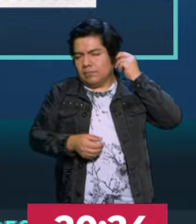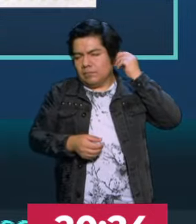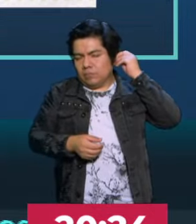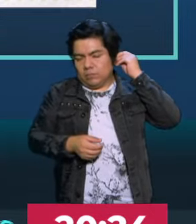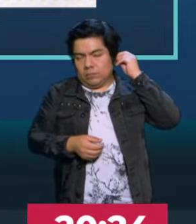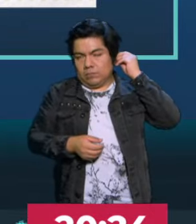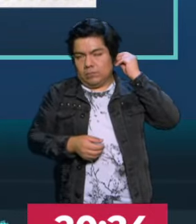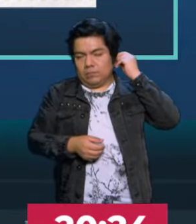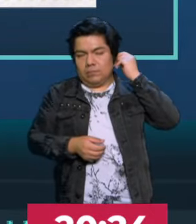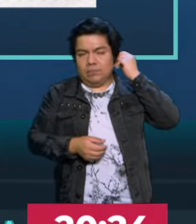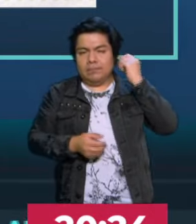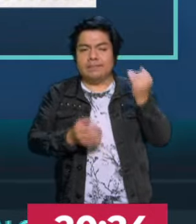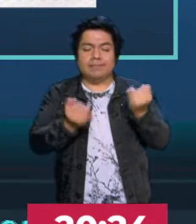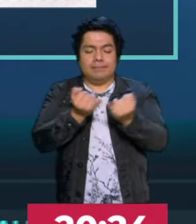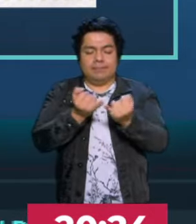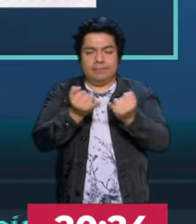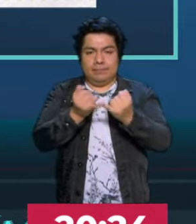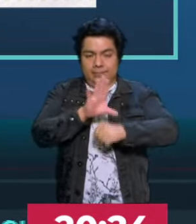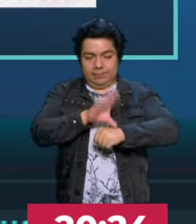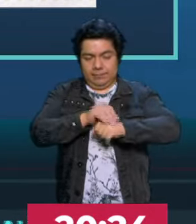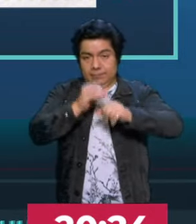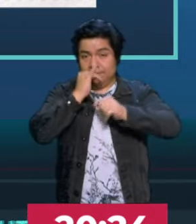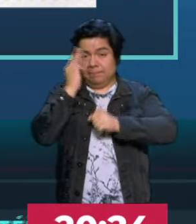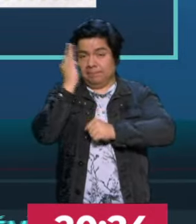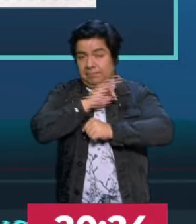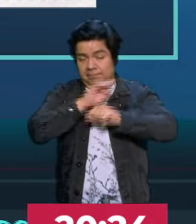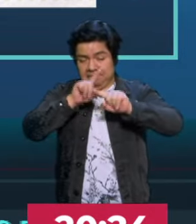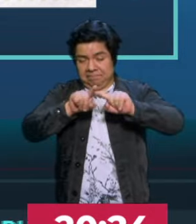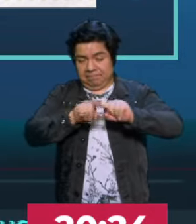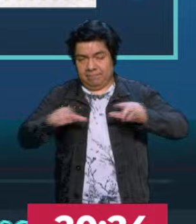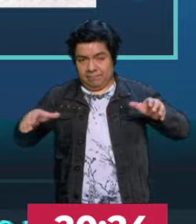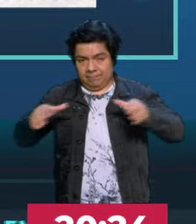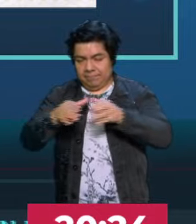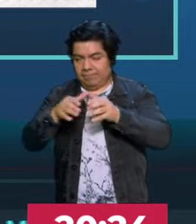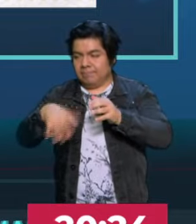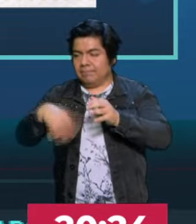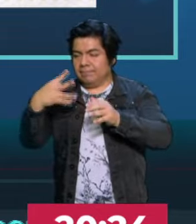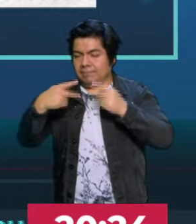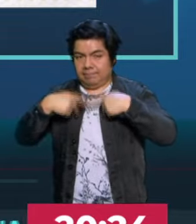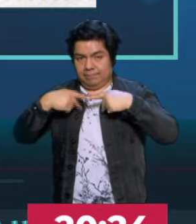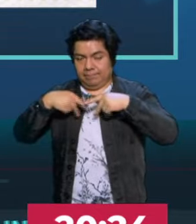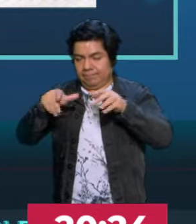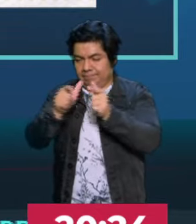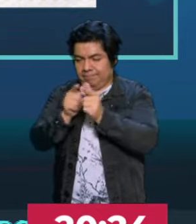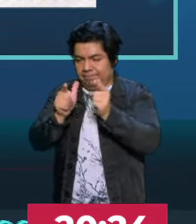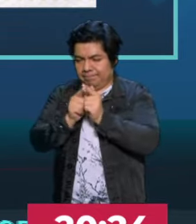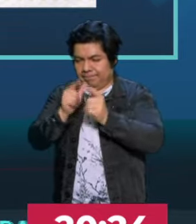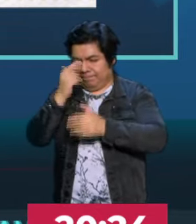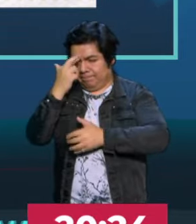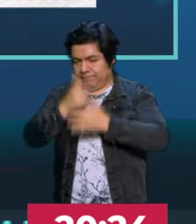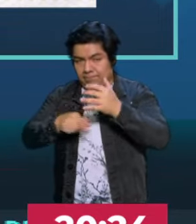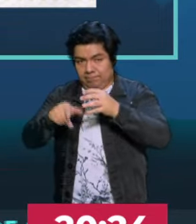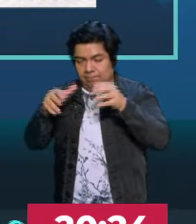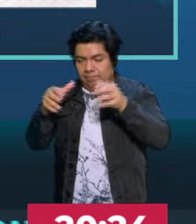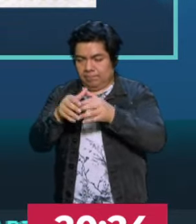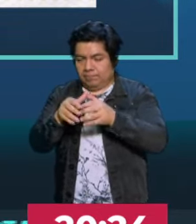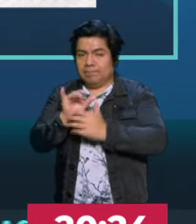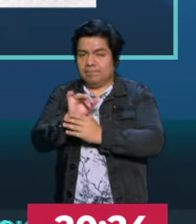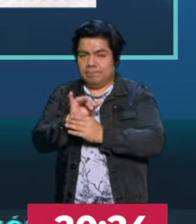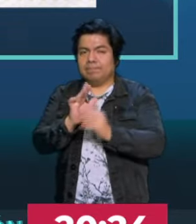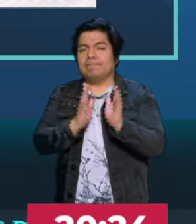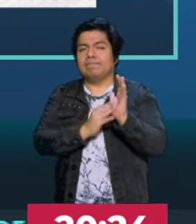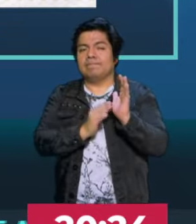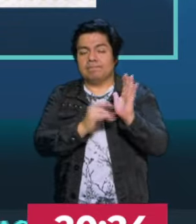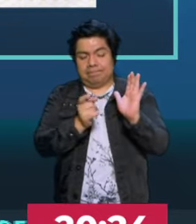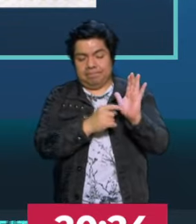falsos. La red criminal que se está deteniendo a 14 de sus integrantes usaban precisamente esa